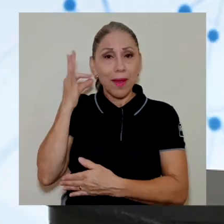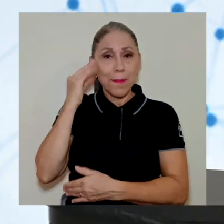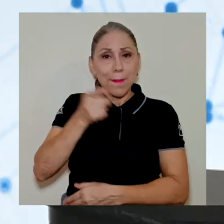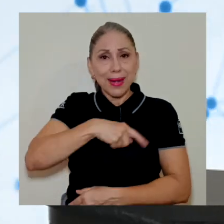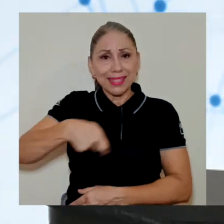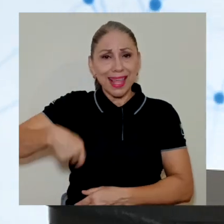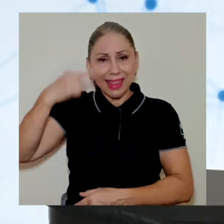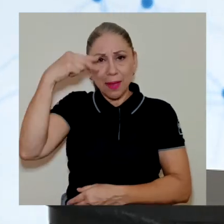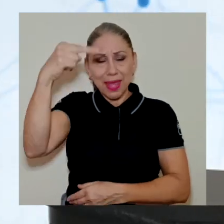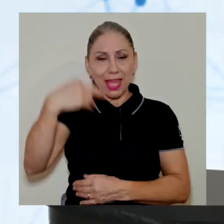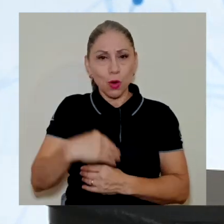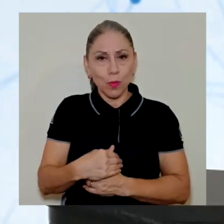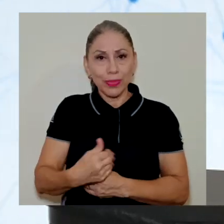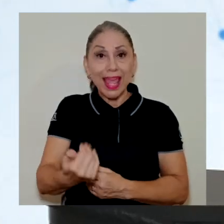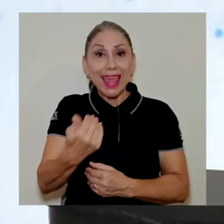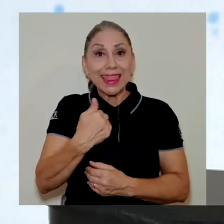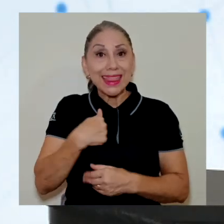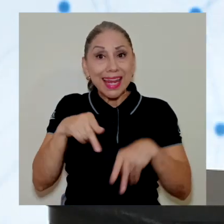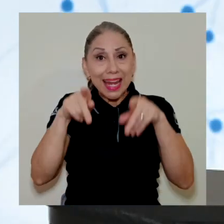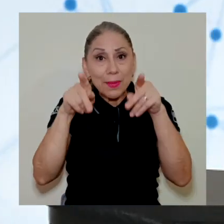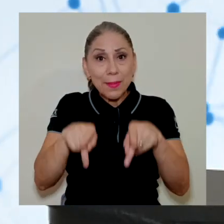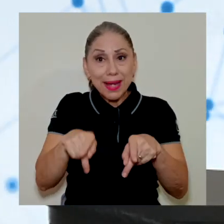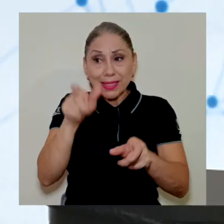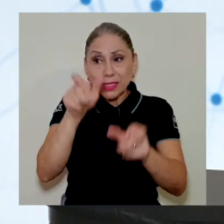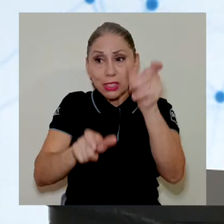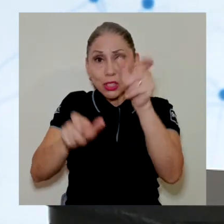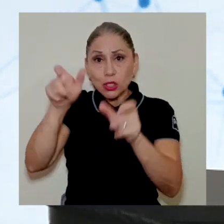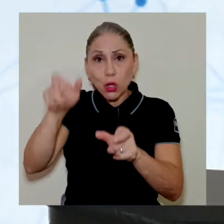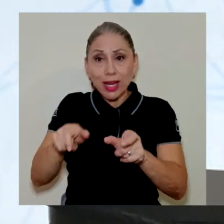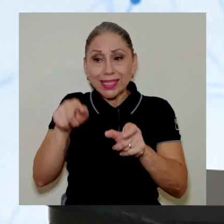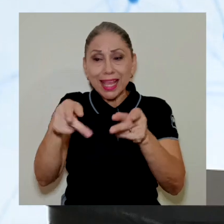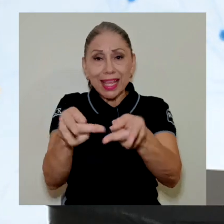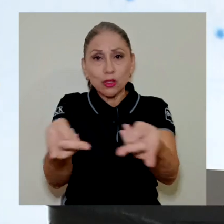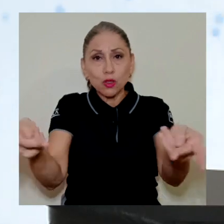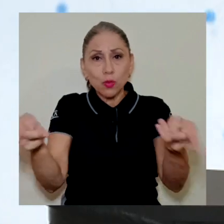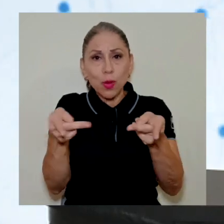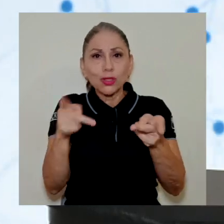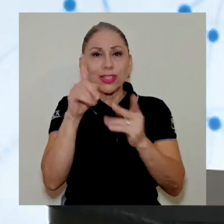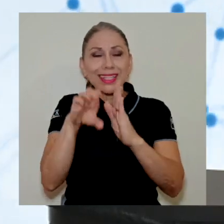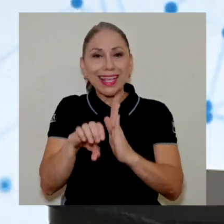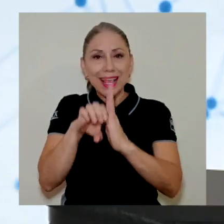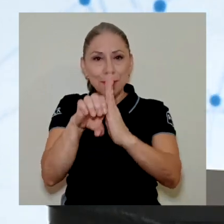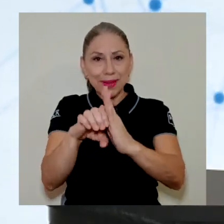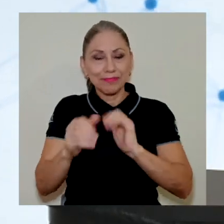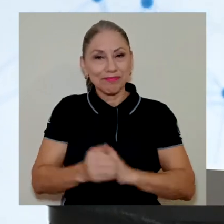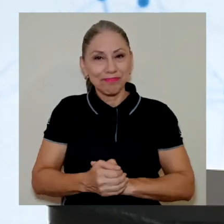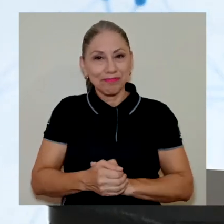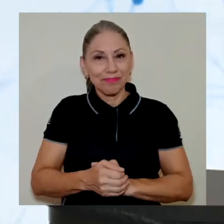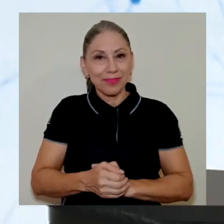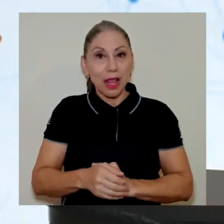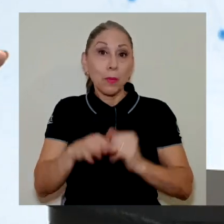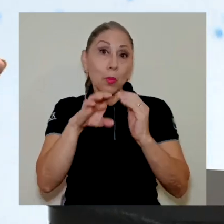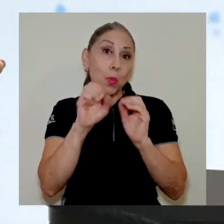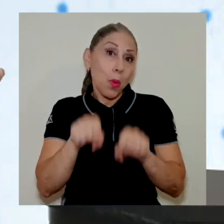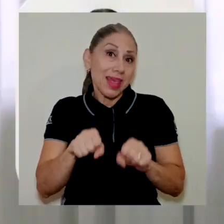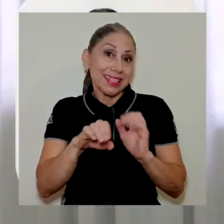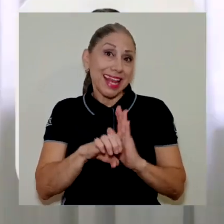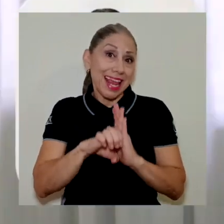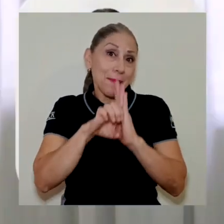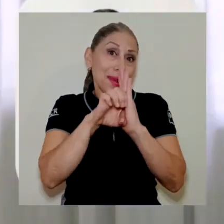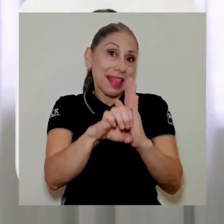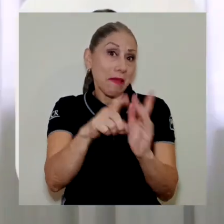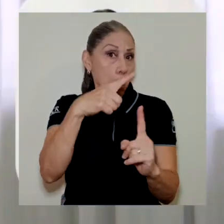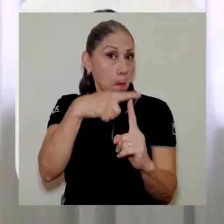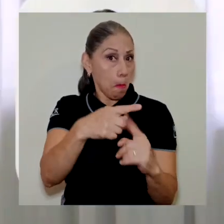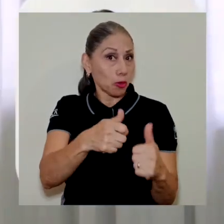México, el tener figuras en esos puestos es ejemplificante. Puede ser ejemplificante en positivo o